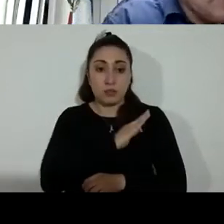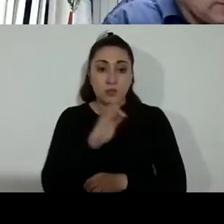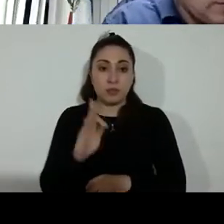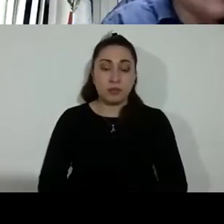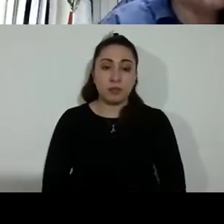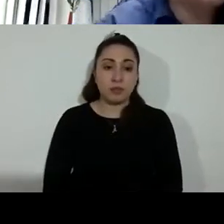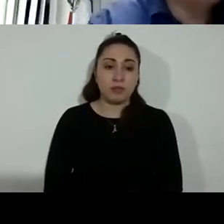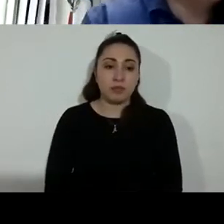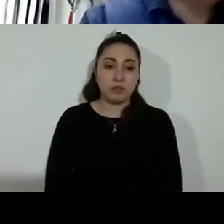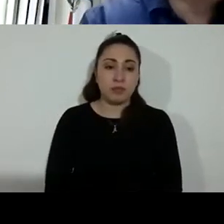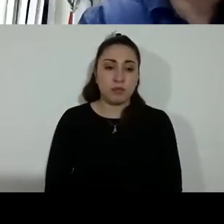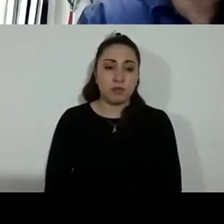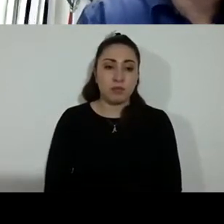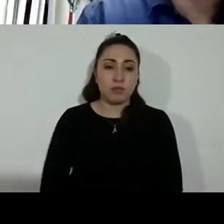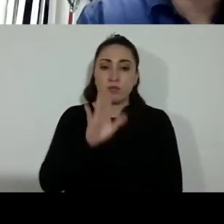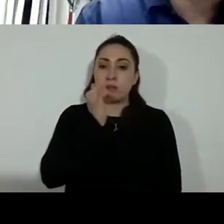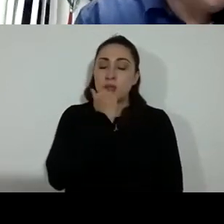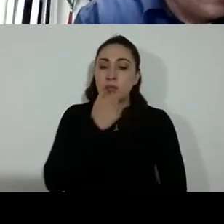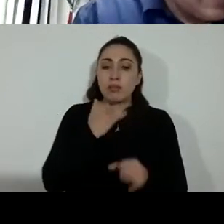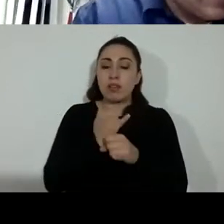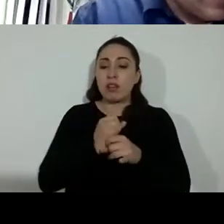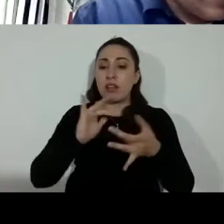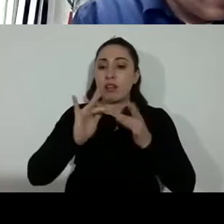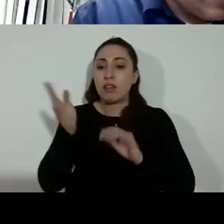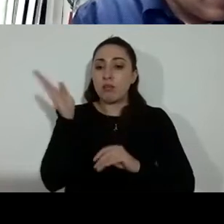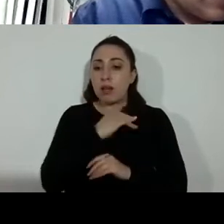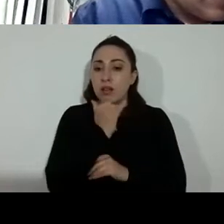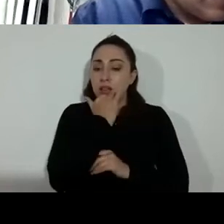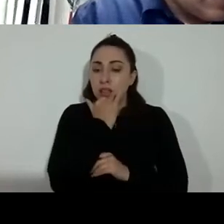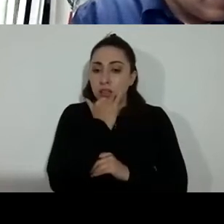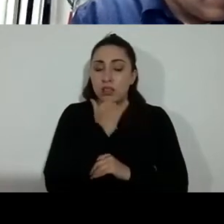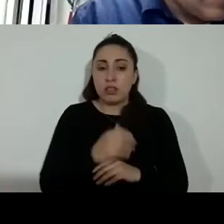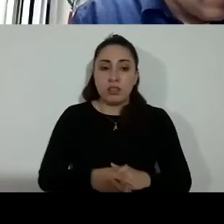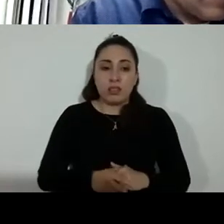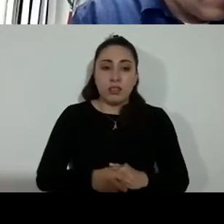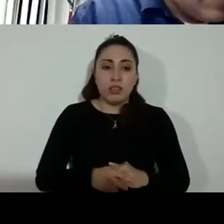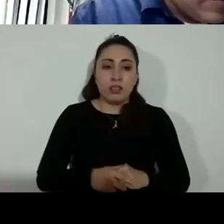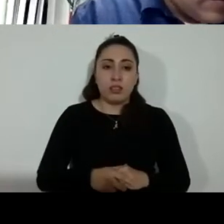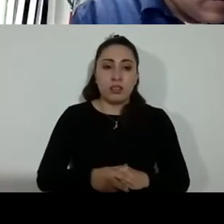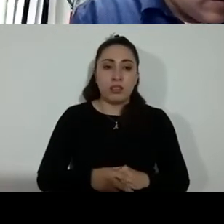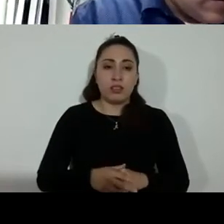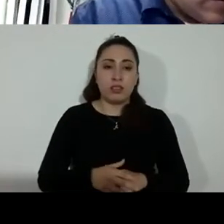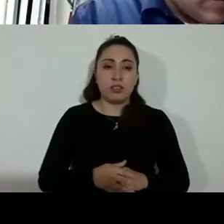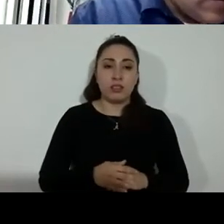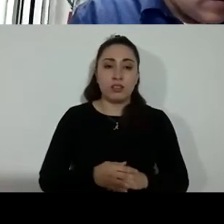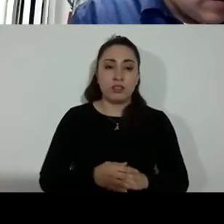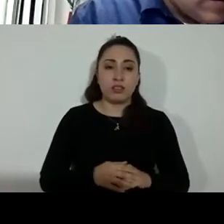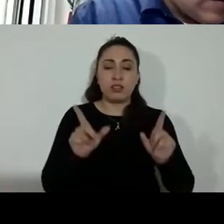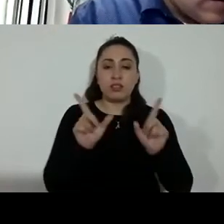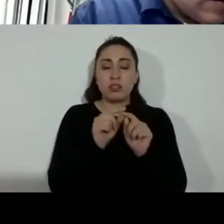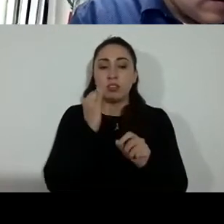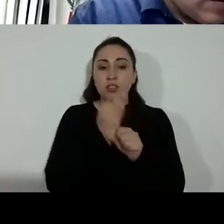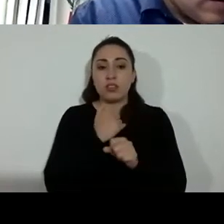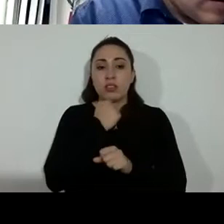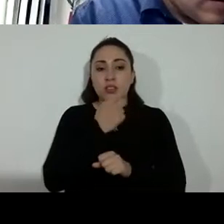Perdón. Perdóneme, presidente, me sacó de la sesión. Nada más para reiterar el acuerdo